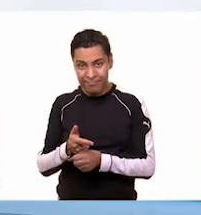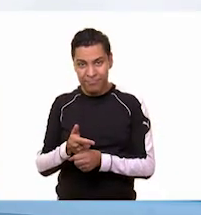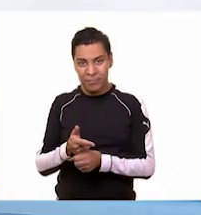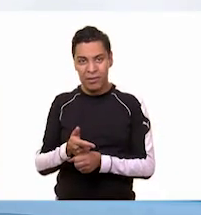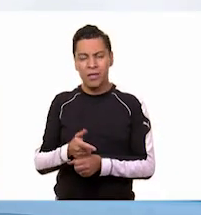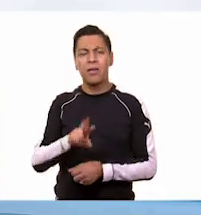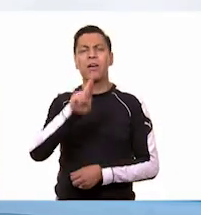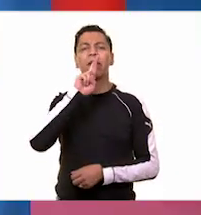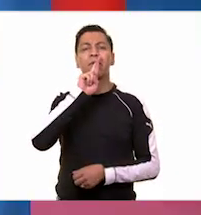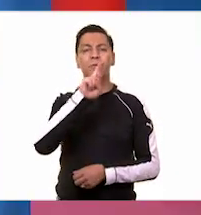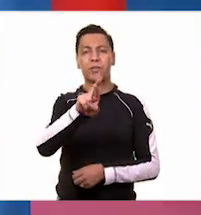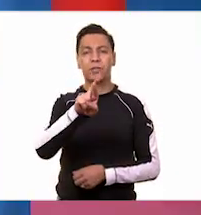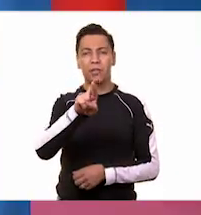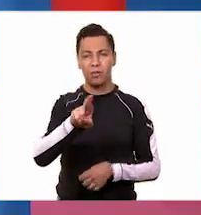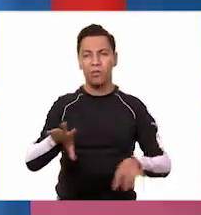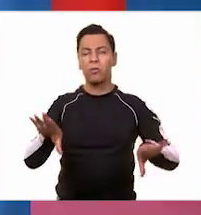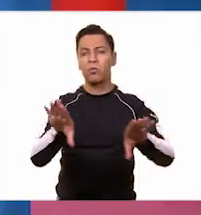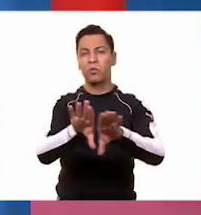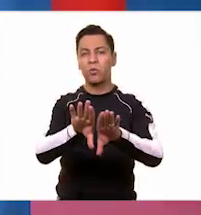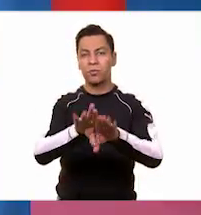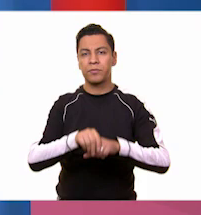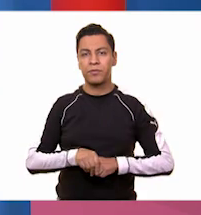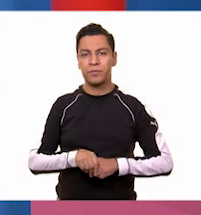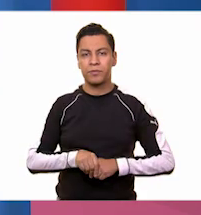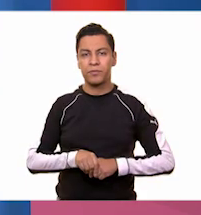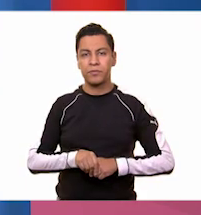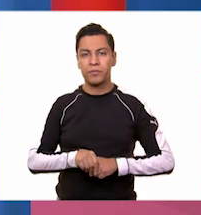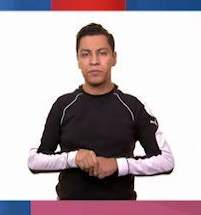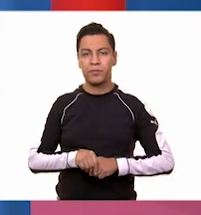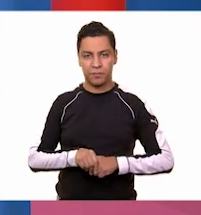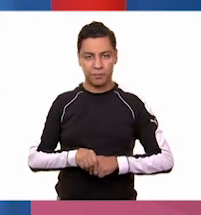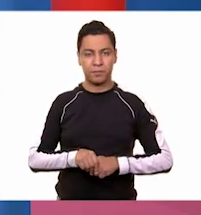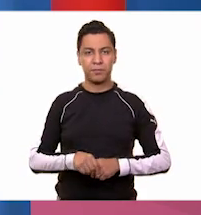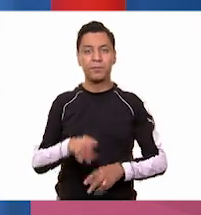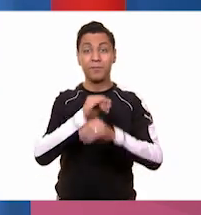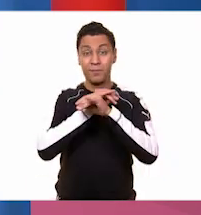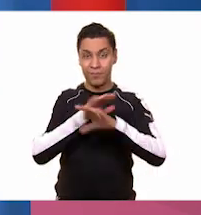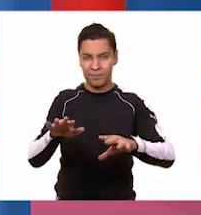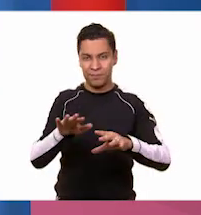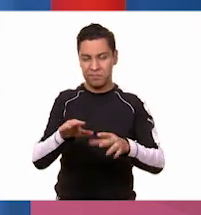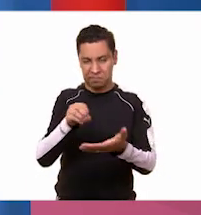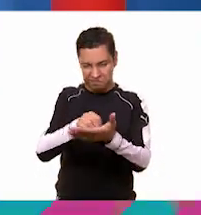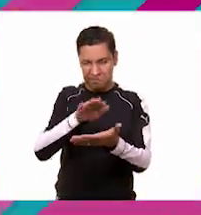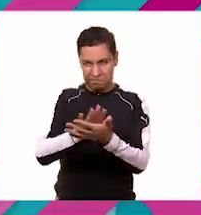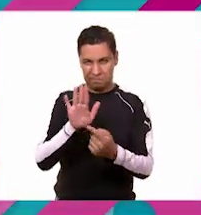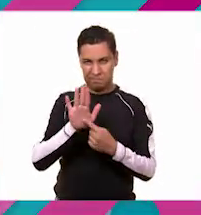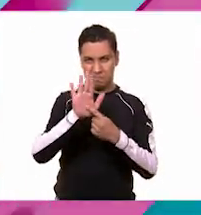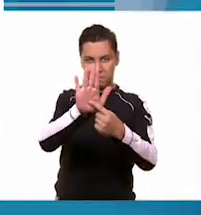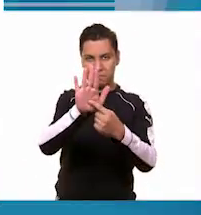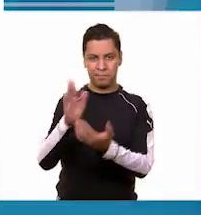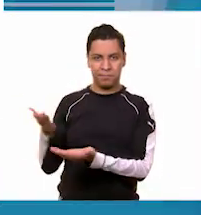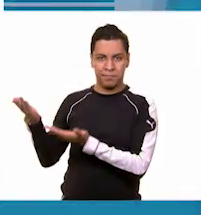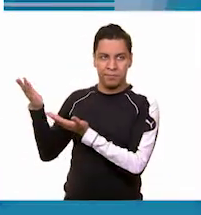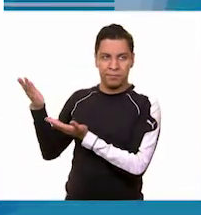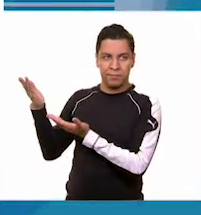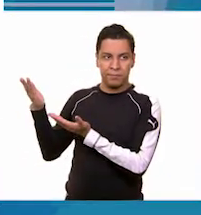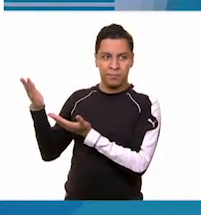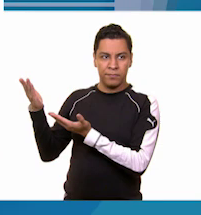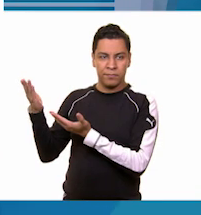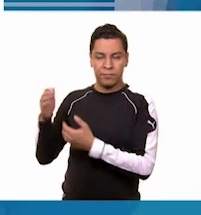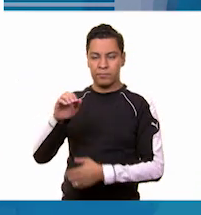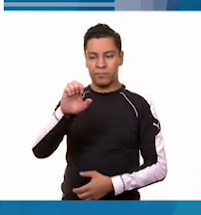la respuesta? Pues de acuerdo a cómo aparece la información en la nota, quedaría así. ¿Qué datos se indican en la